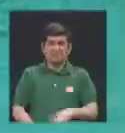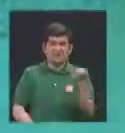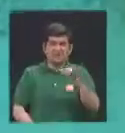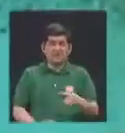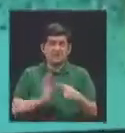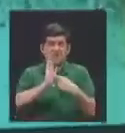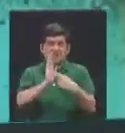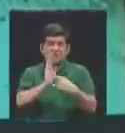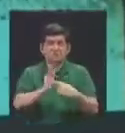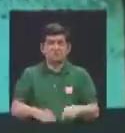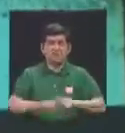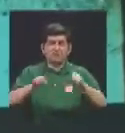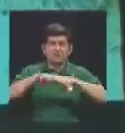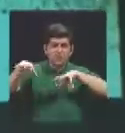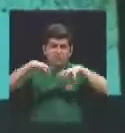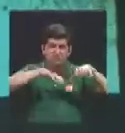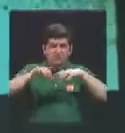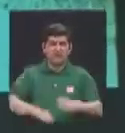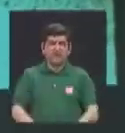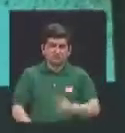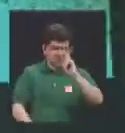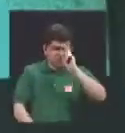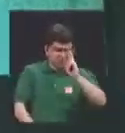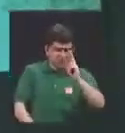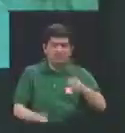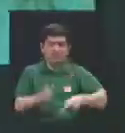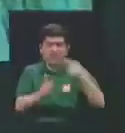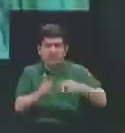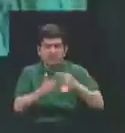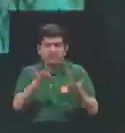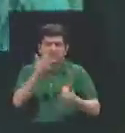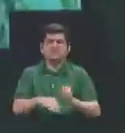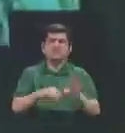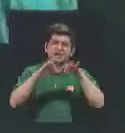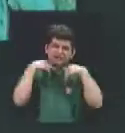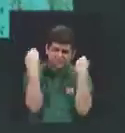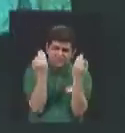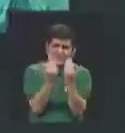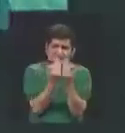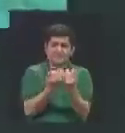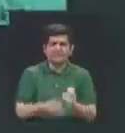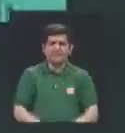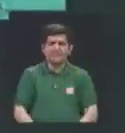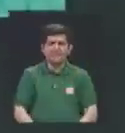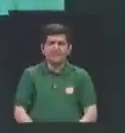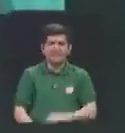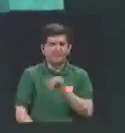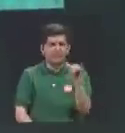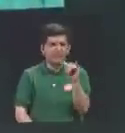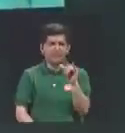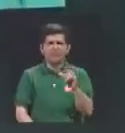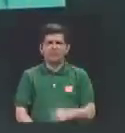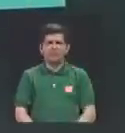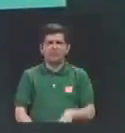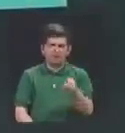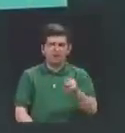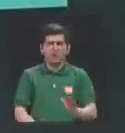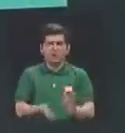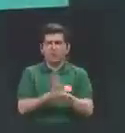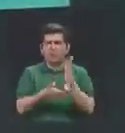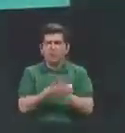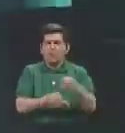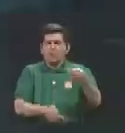la gente que se tiró a la calle a cubrir ciertos eventos, que aunque algunas veces sean familiares, en sí